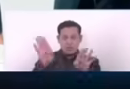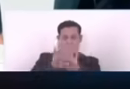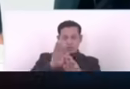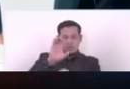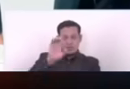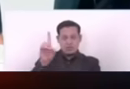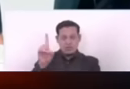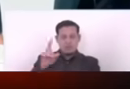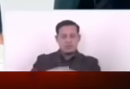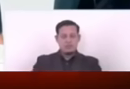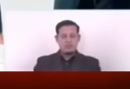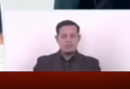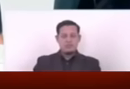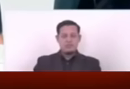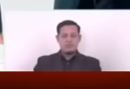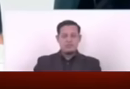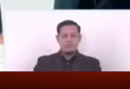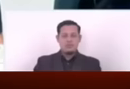CD